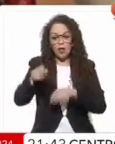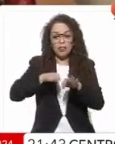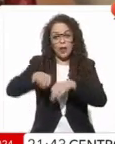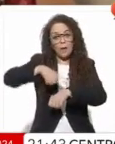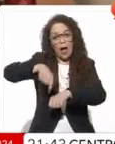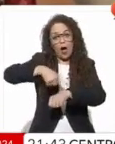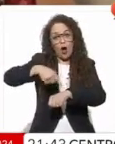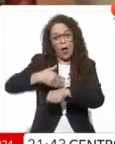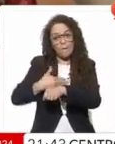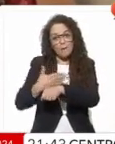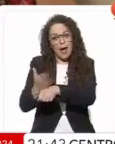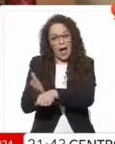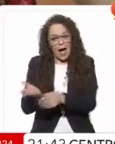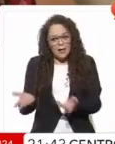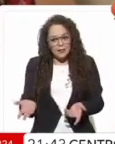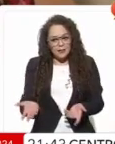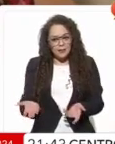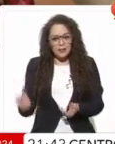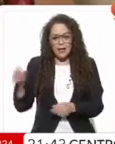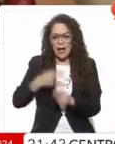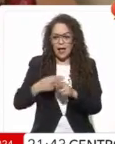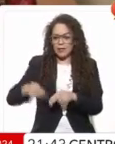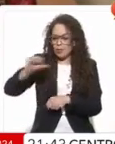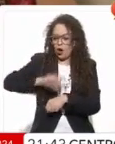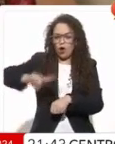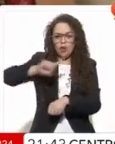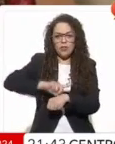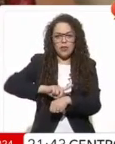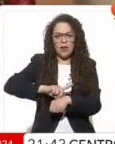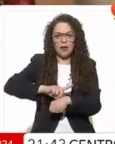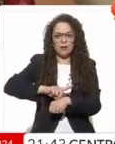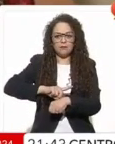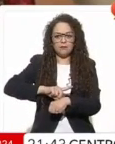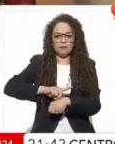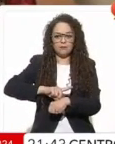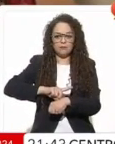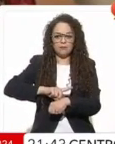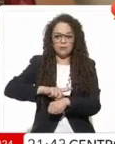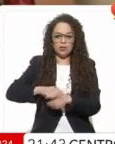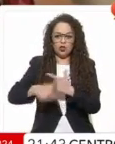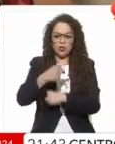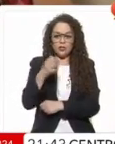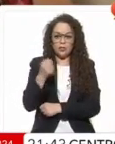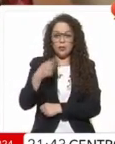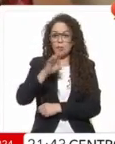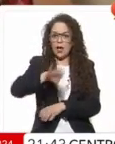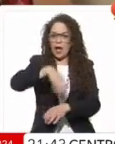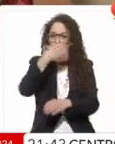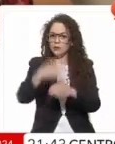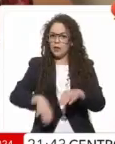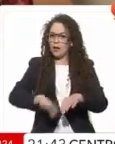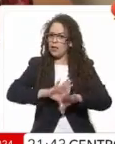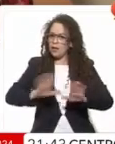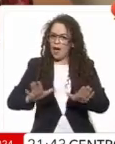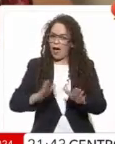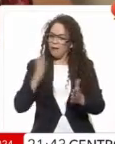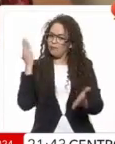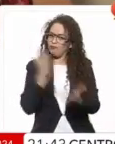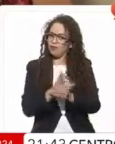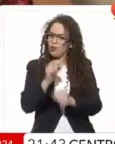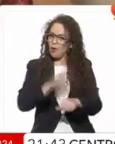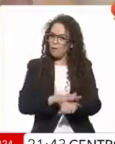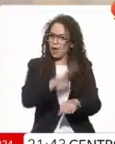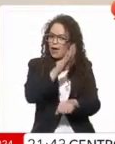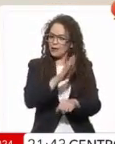extras hasta el día de hoy, 12 de septiembre, pero se le acabó el combustible, se acabó. Pues estaremos muy pendientes